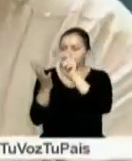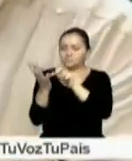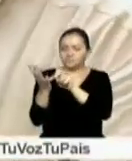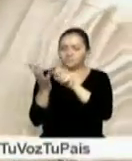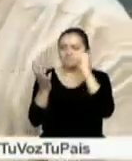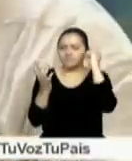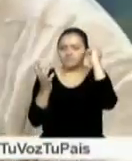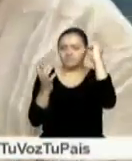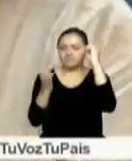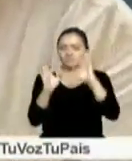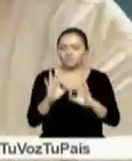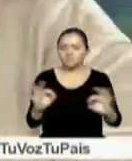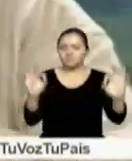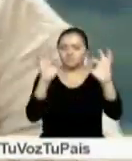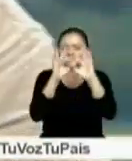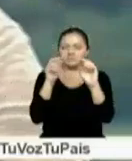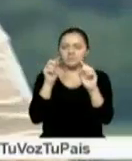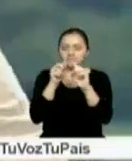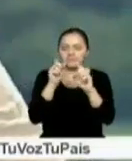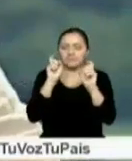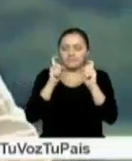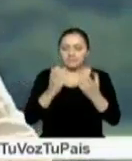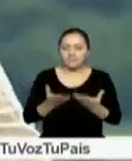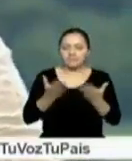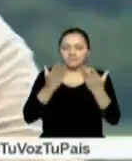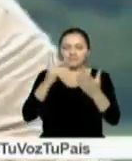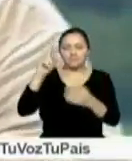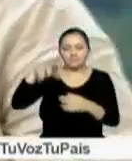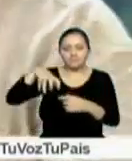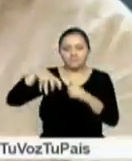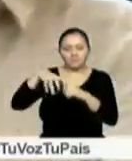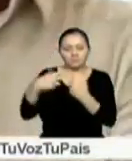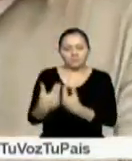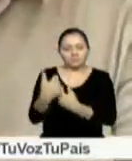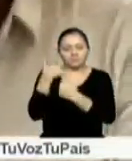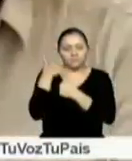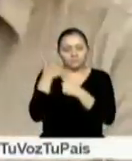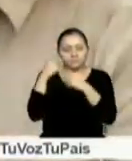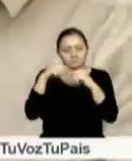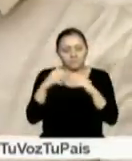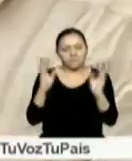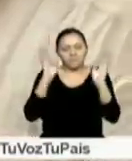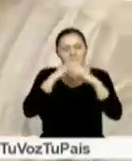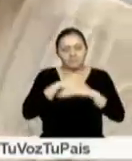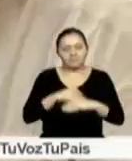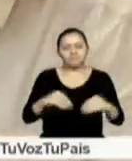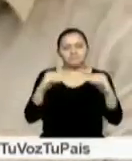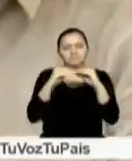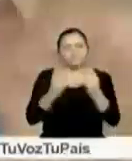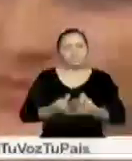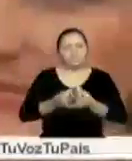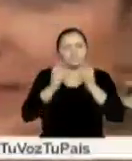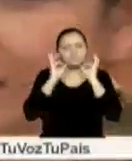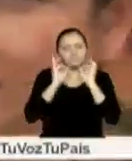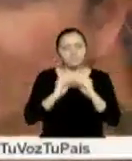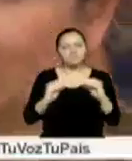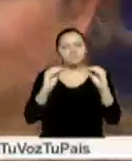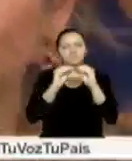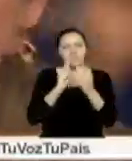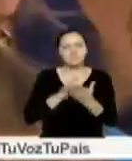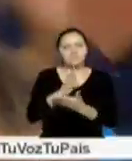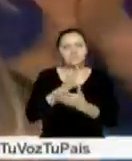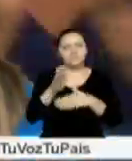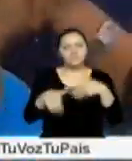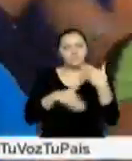un derecho fundamental que tiene que ser garantizado por el estado y tiene que ser gratuito y tiene que ser de calidad y tiene que estar al acceso